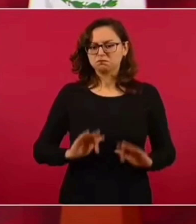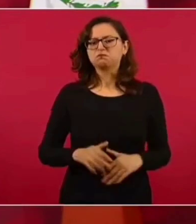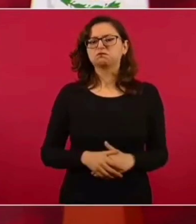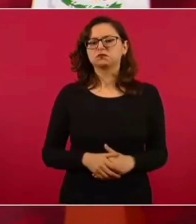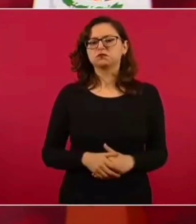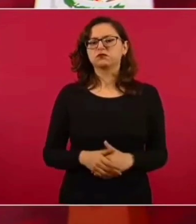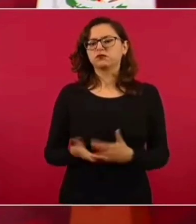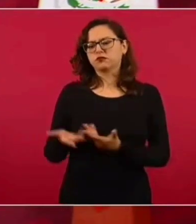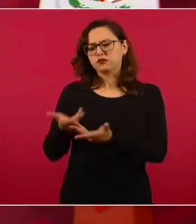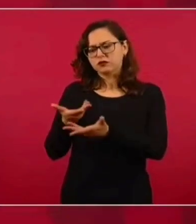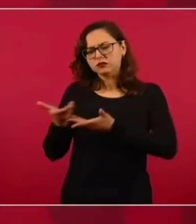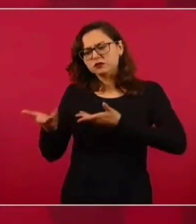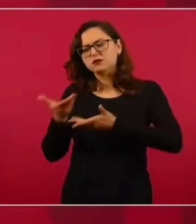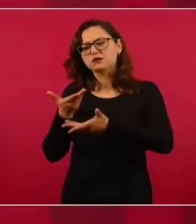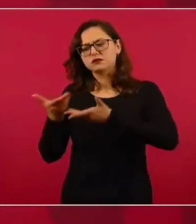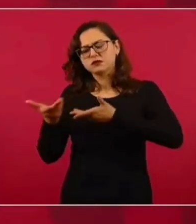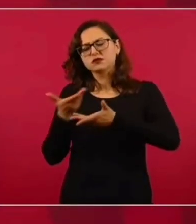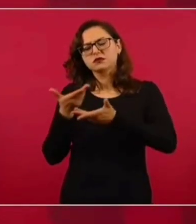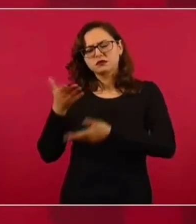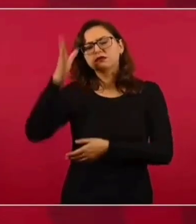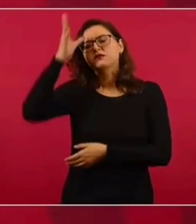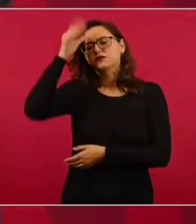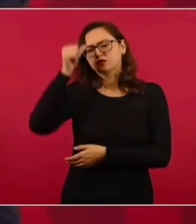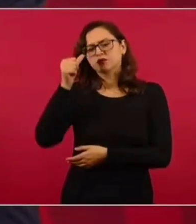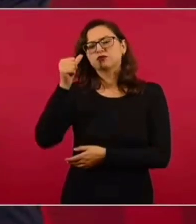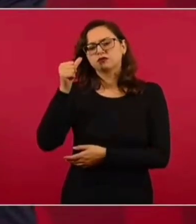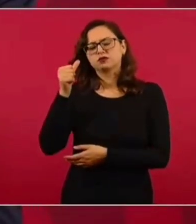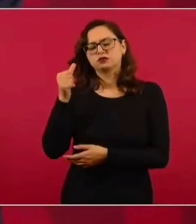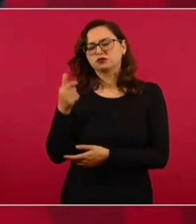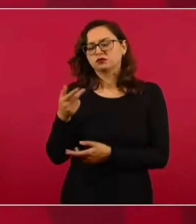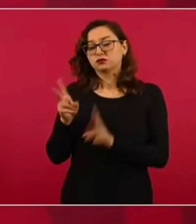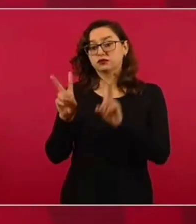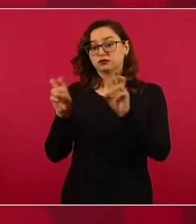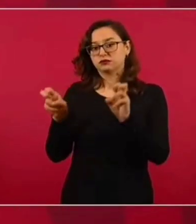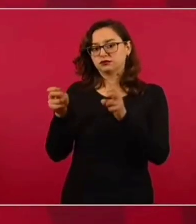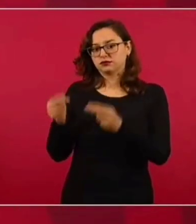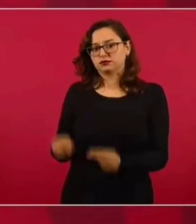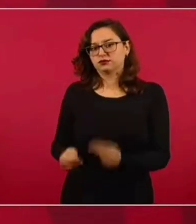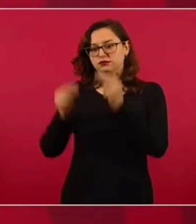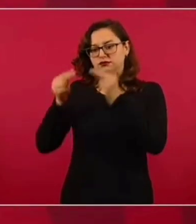Estamos firmando con ellos un acuerdo comercial.